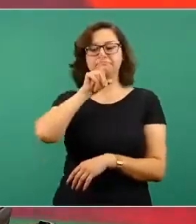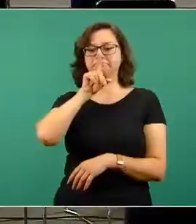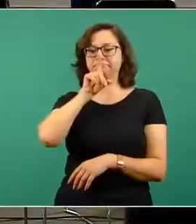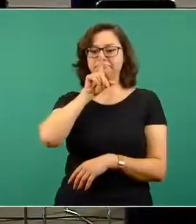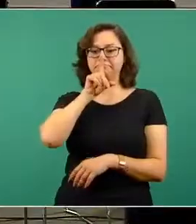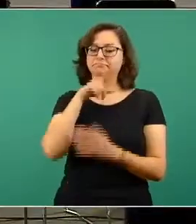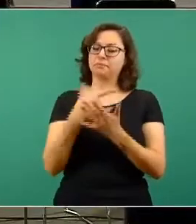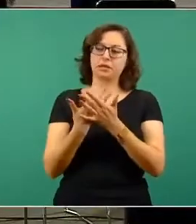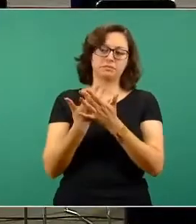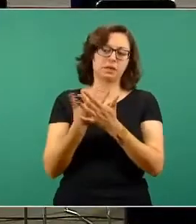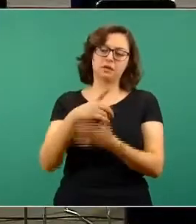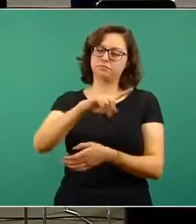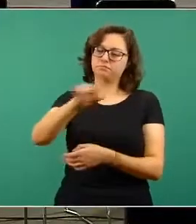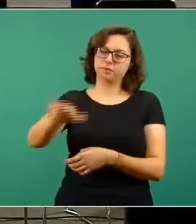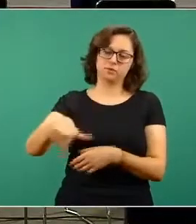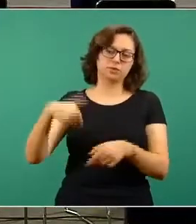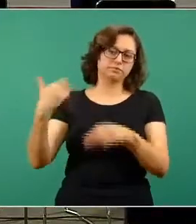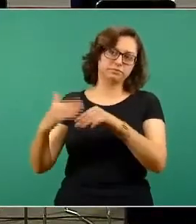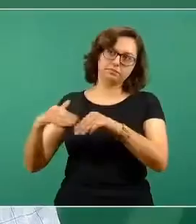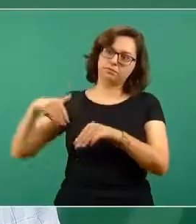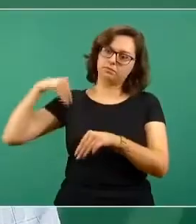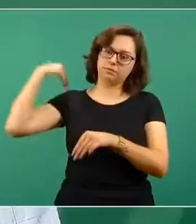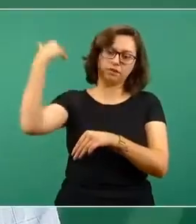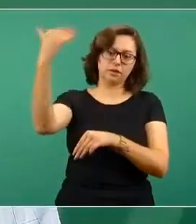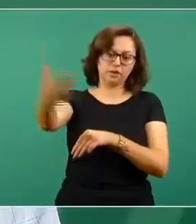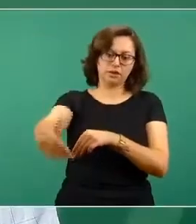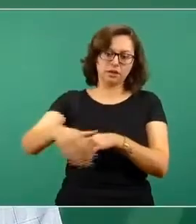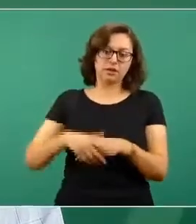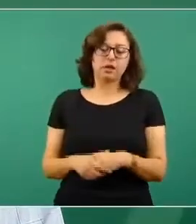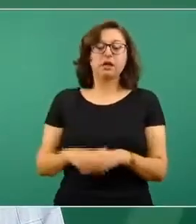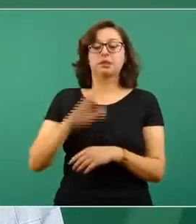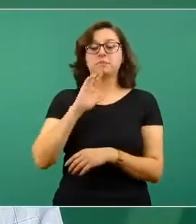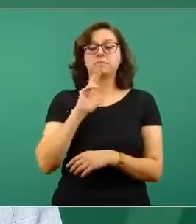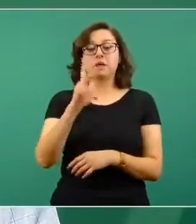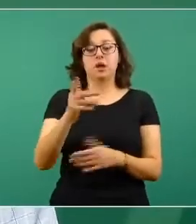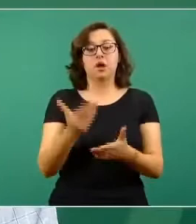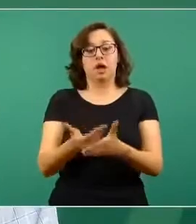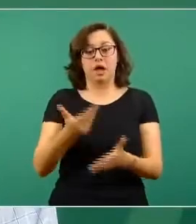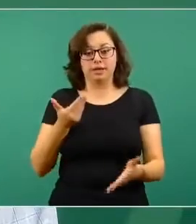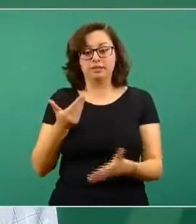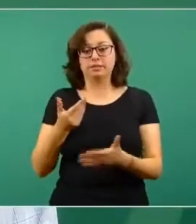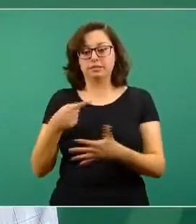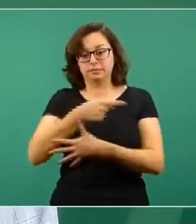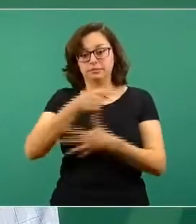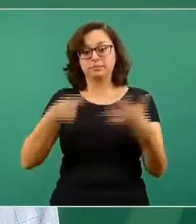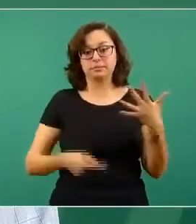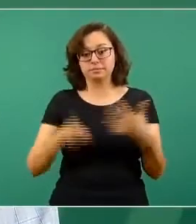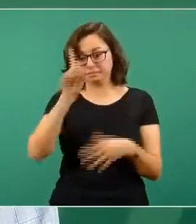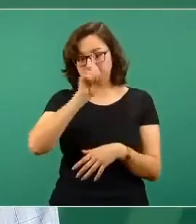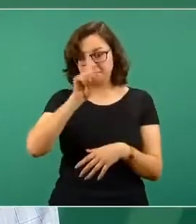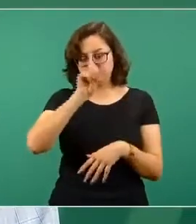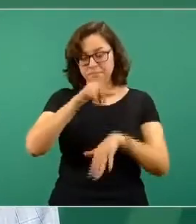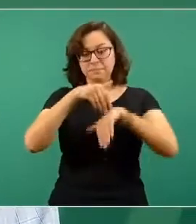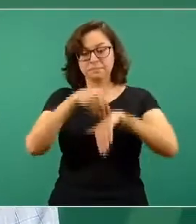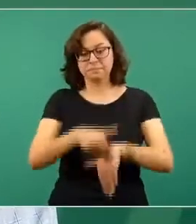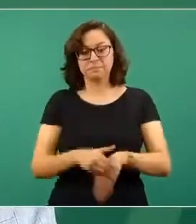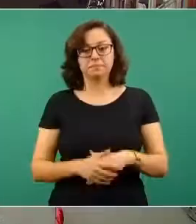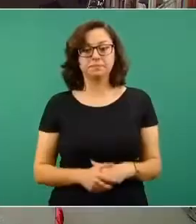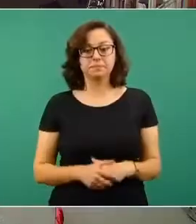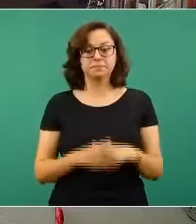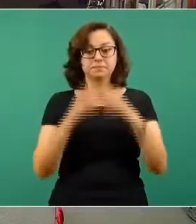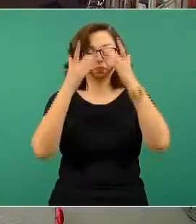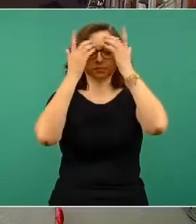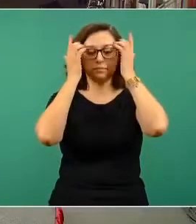actividades para después, para más adelante, y tratar mejor de atender las recomendaciones que se están emitiendo. Sí, muy